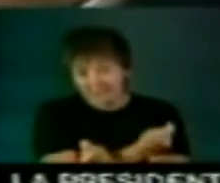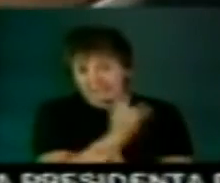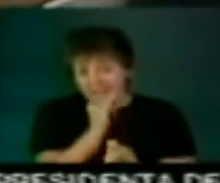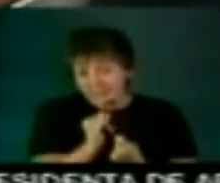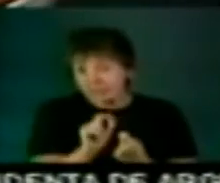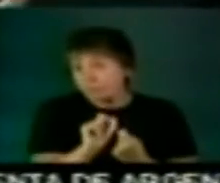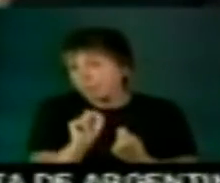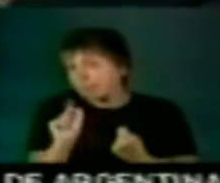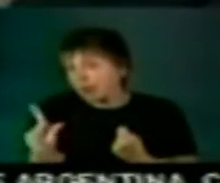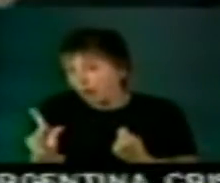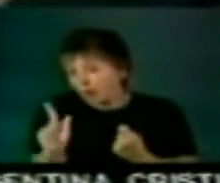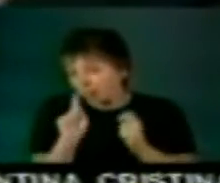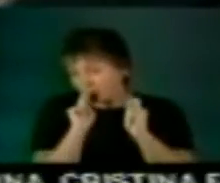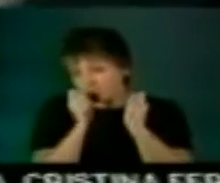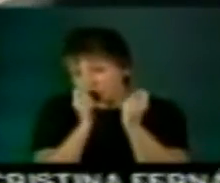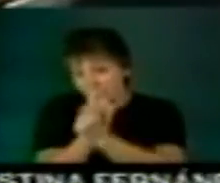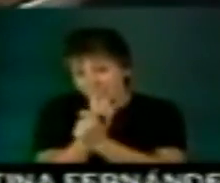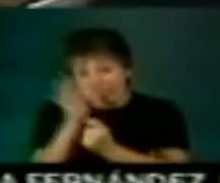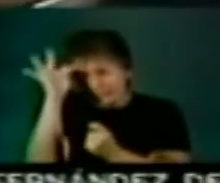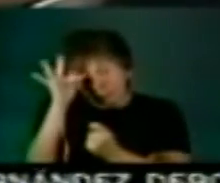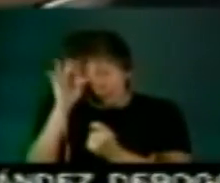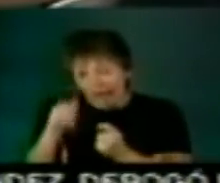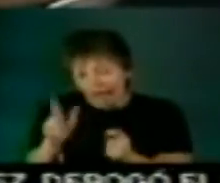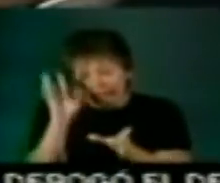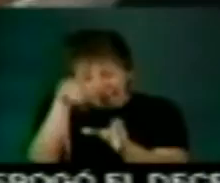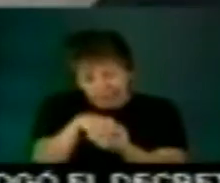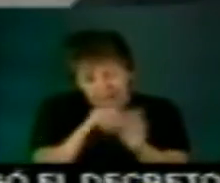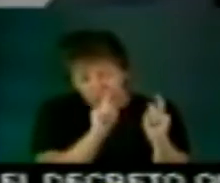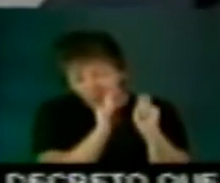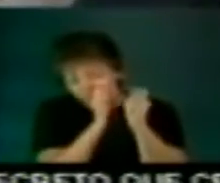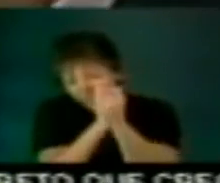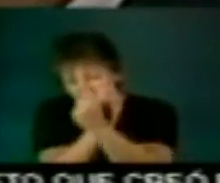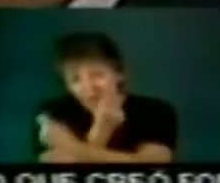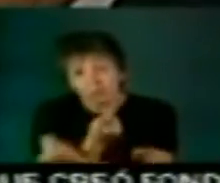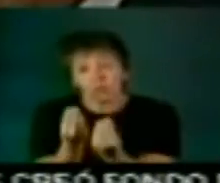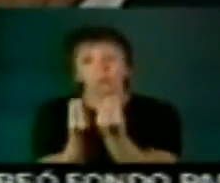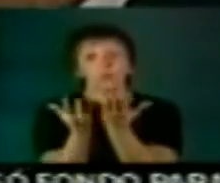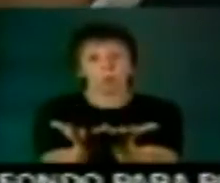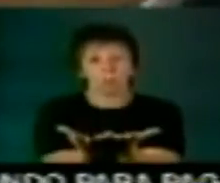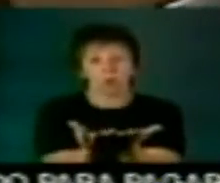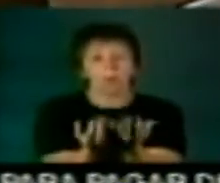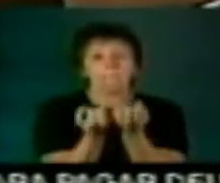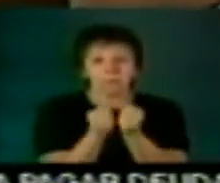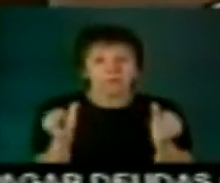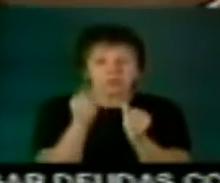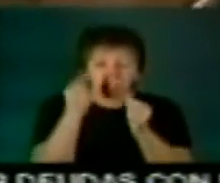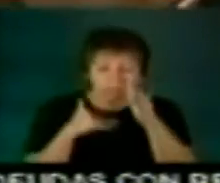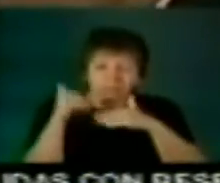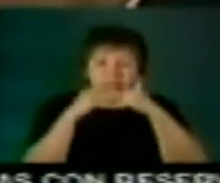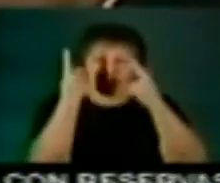cada rato está cambiando la teoría de cómo se construye un mundo mejor.